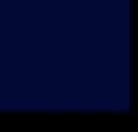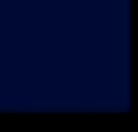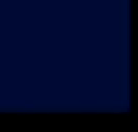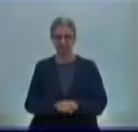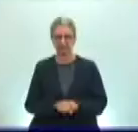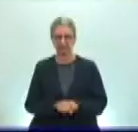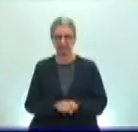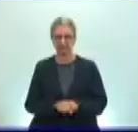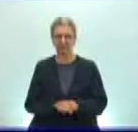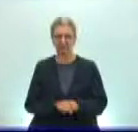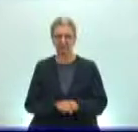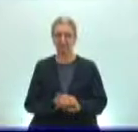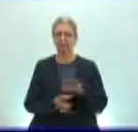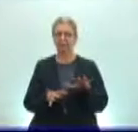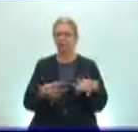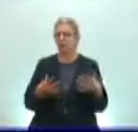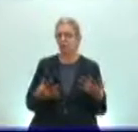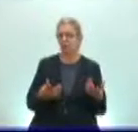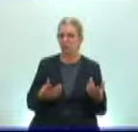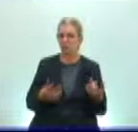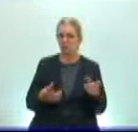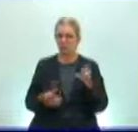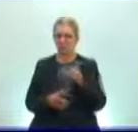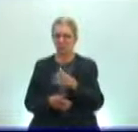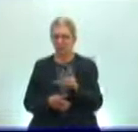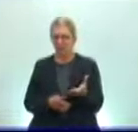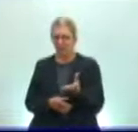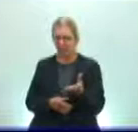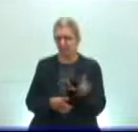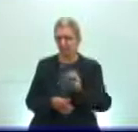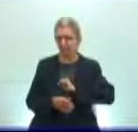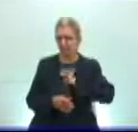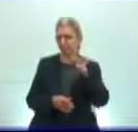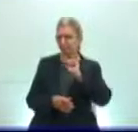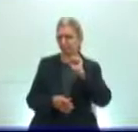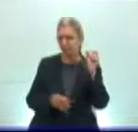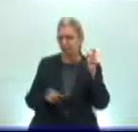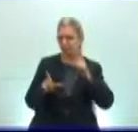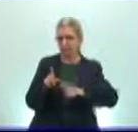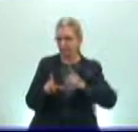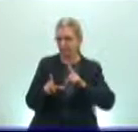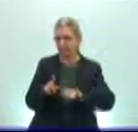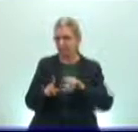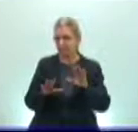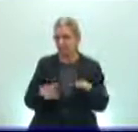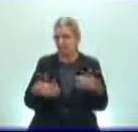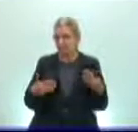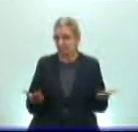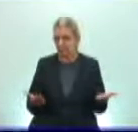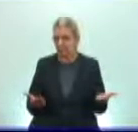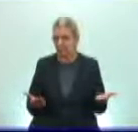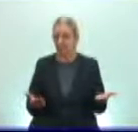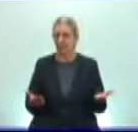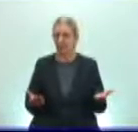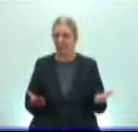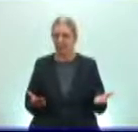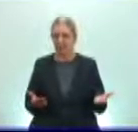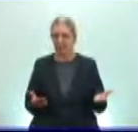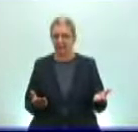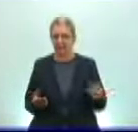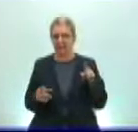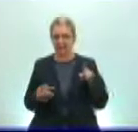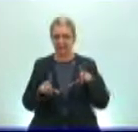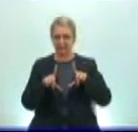Pero, ¿cuáles serían los logros alcanzados en este periodo por la Unión de Repúblicas Socialistas Soviéticas? En